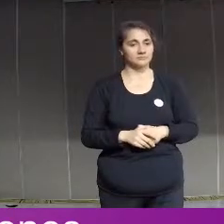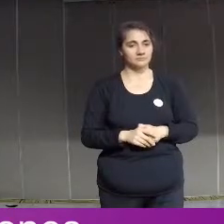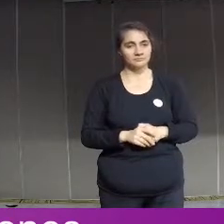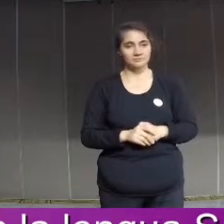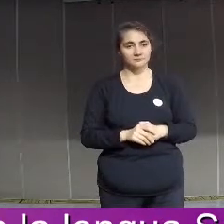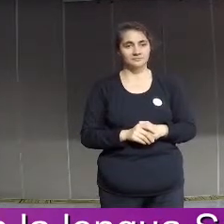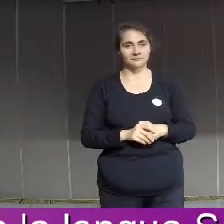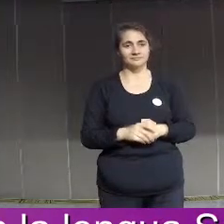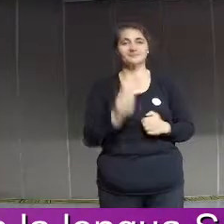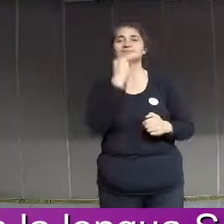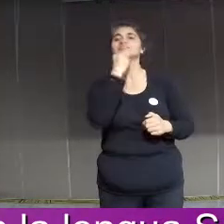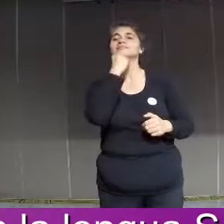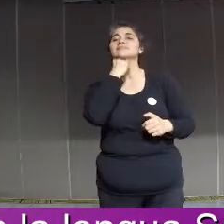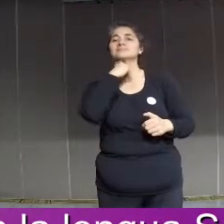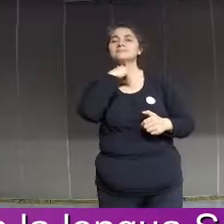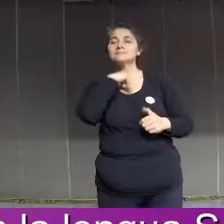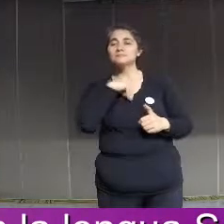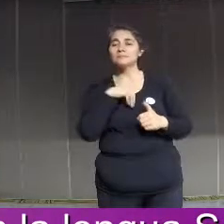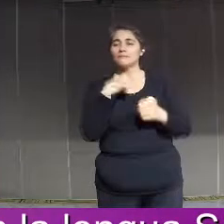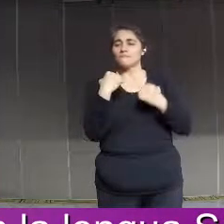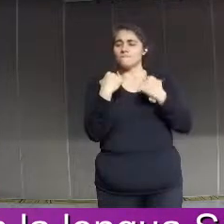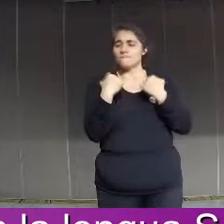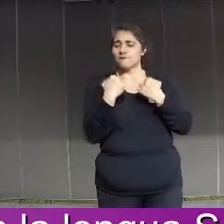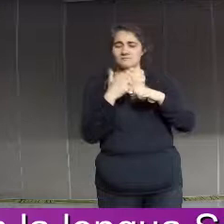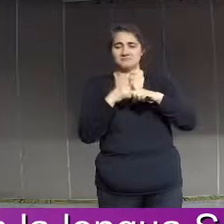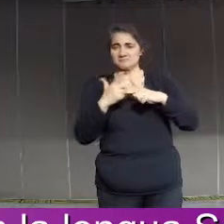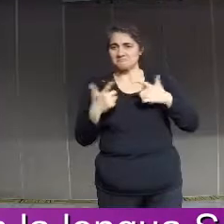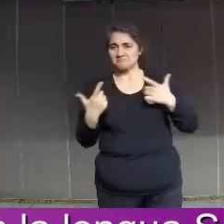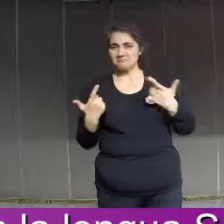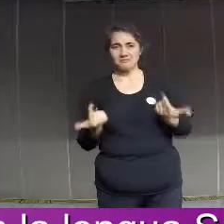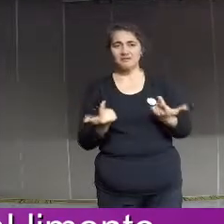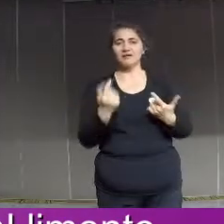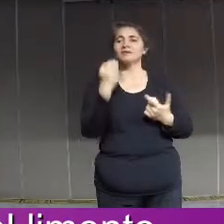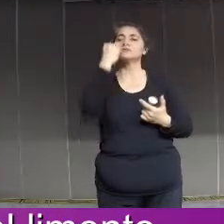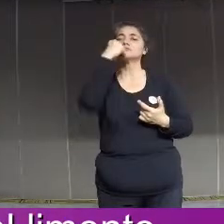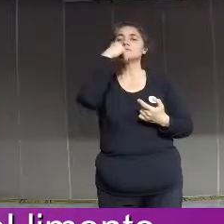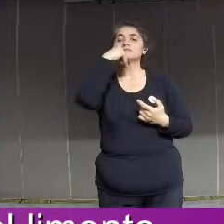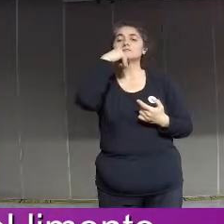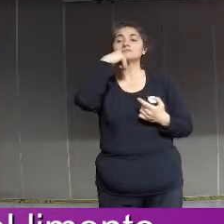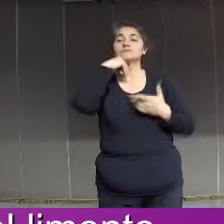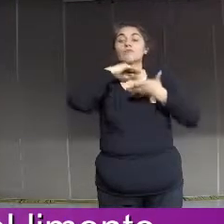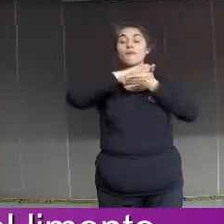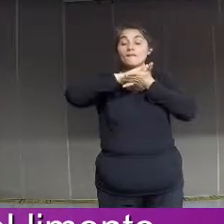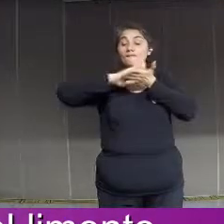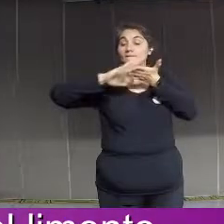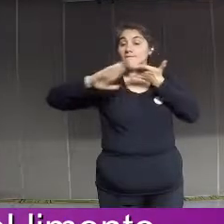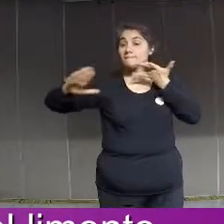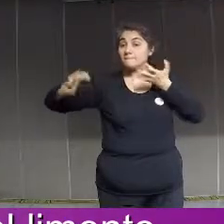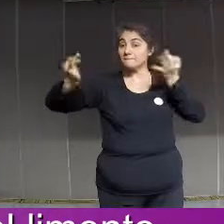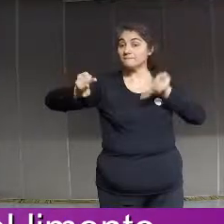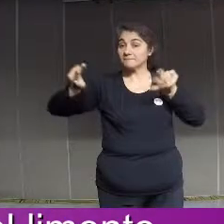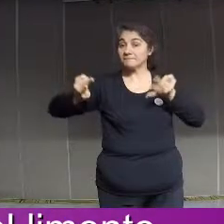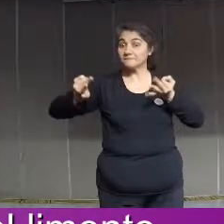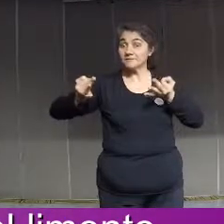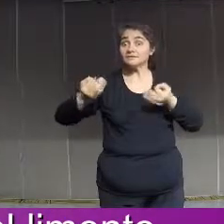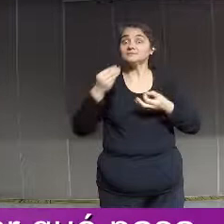con el disparo de la deglución, si es débil, si logra, una vez que deglute, limpiar. Muchas veces pasa que uno le da